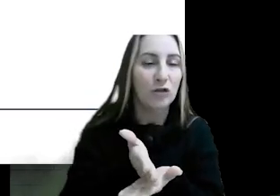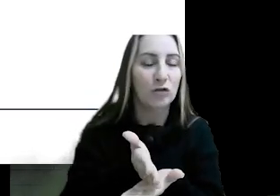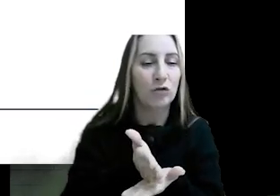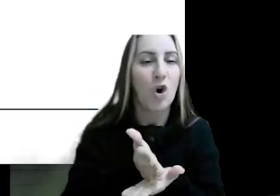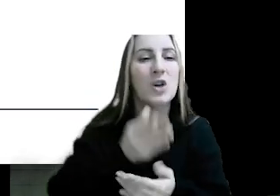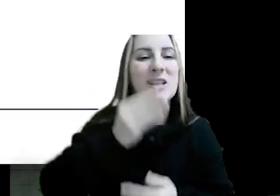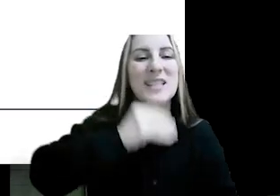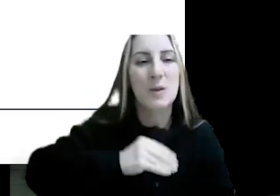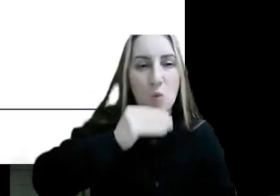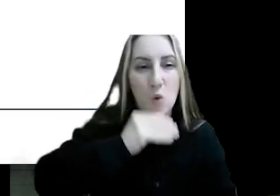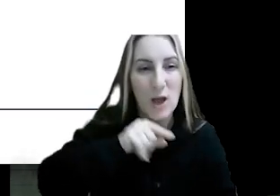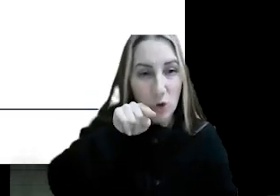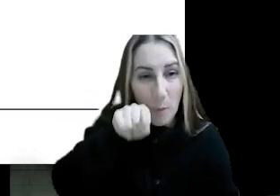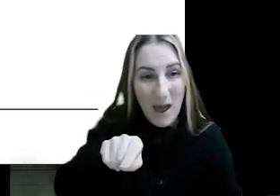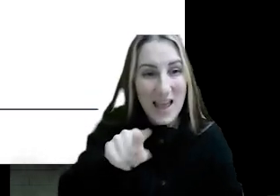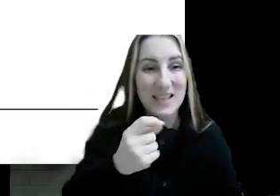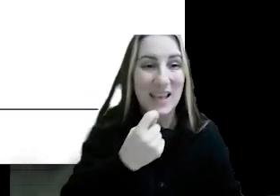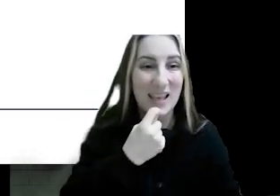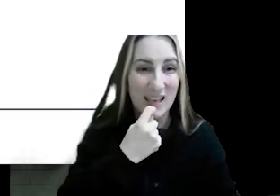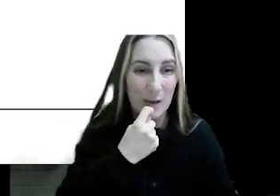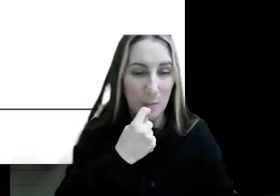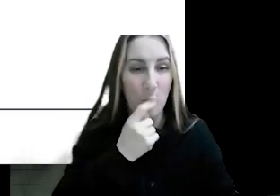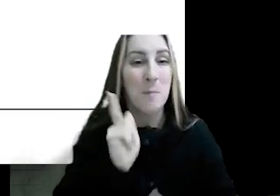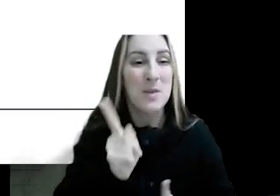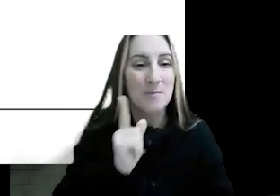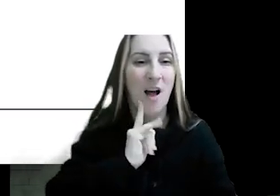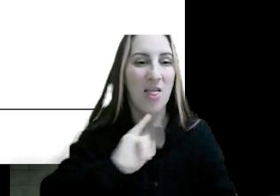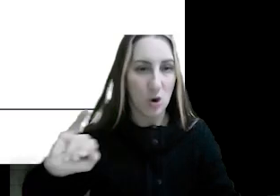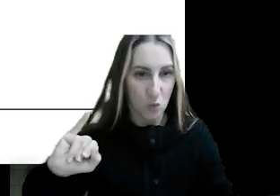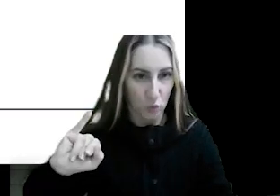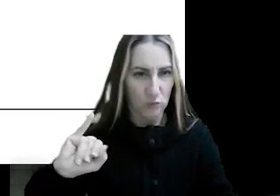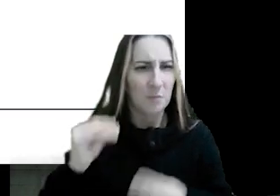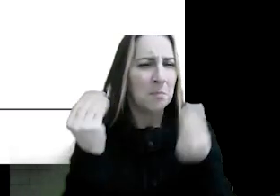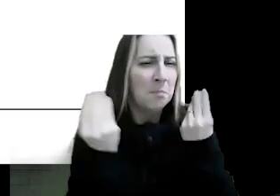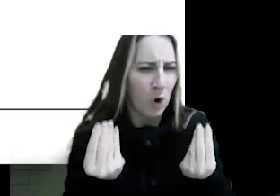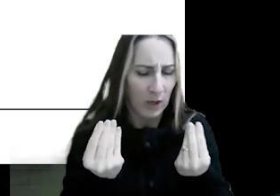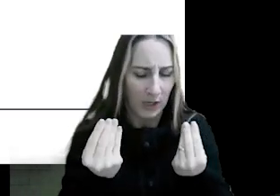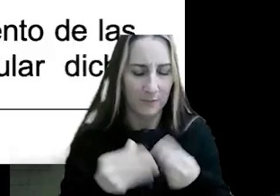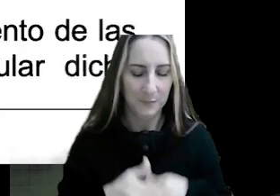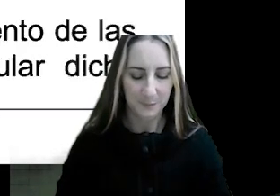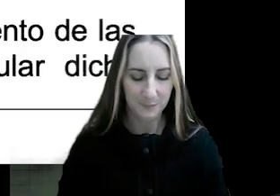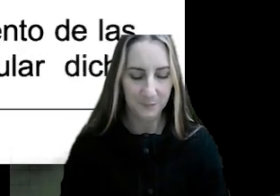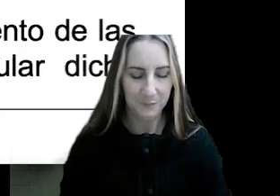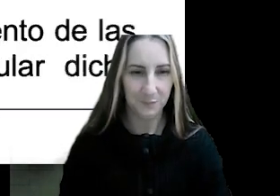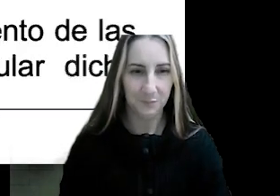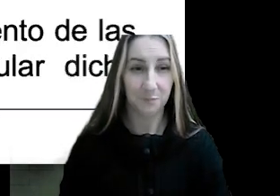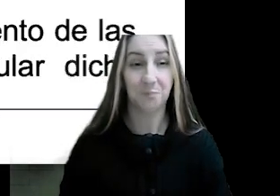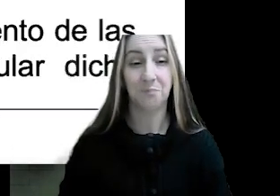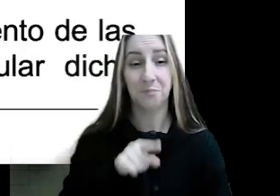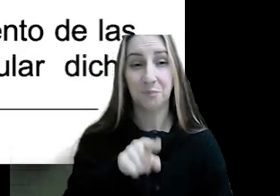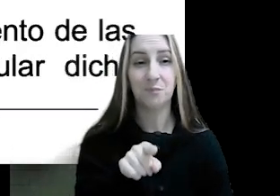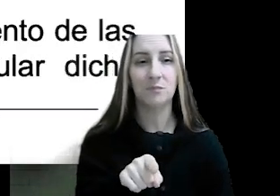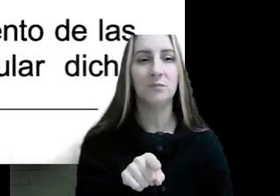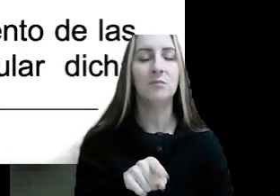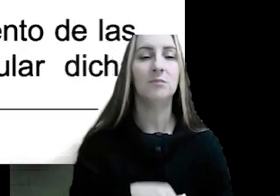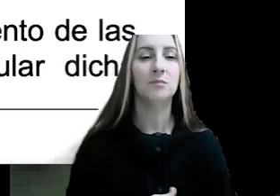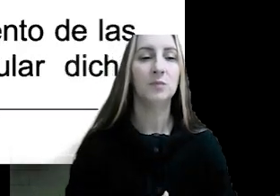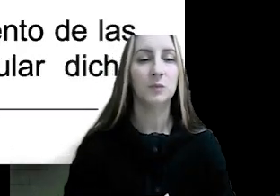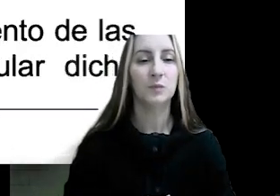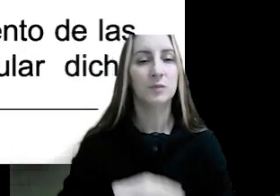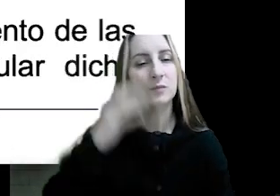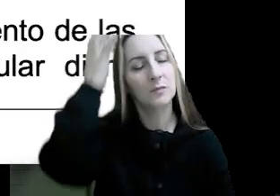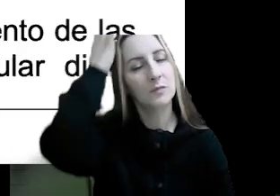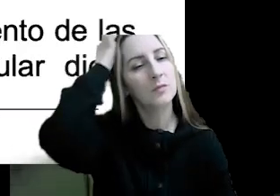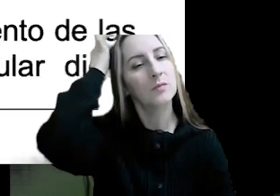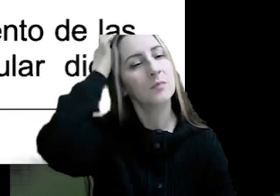simulación para esa misma denuncia. ¿Pero por qué es esto? Porque para eso vamos a hablar de